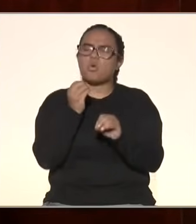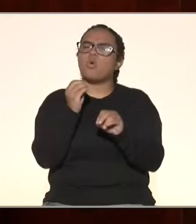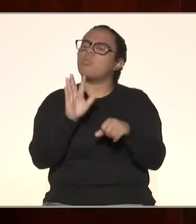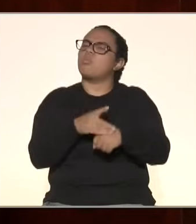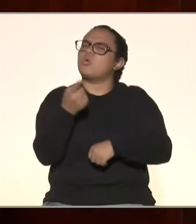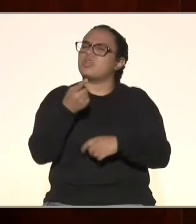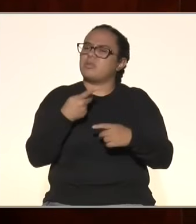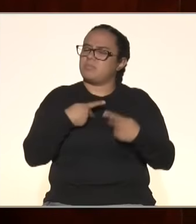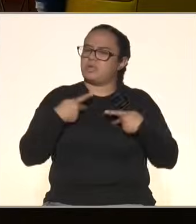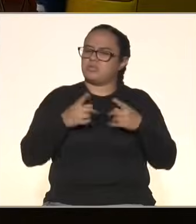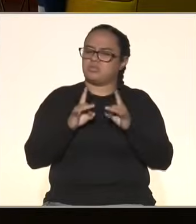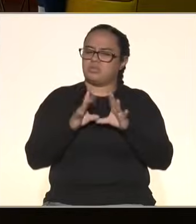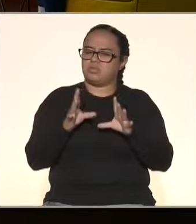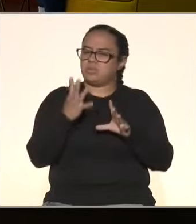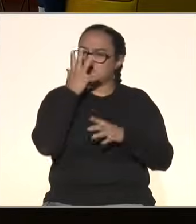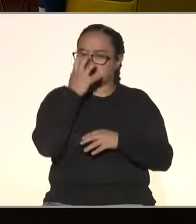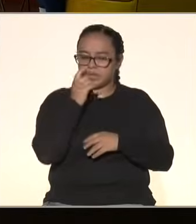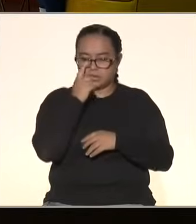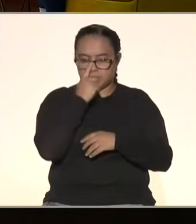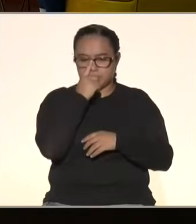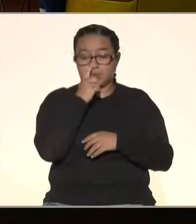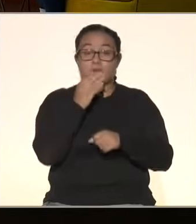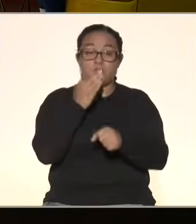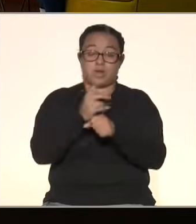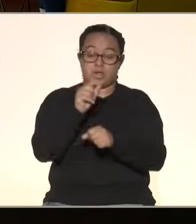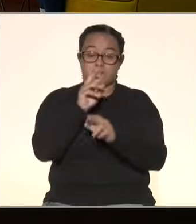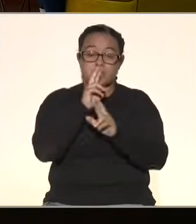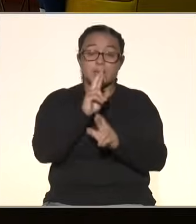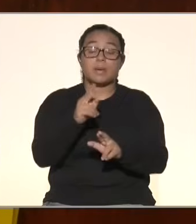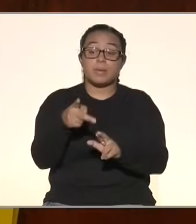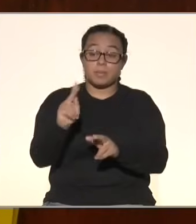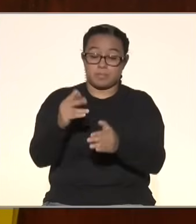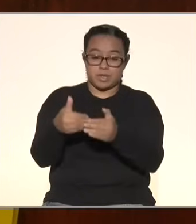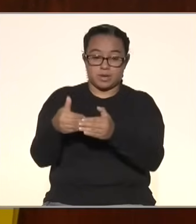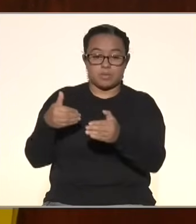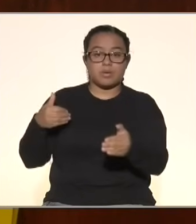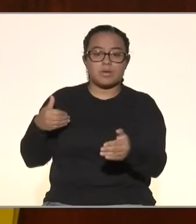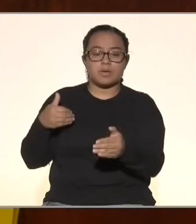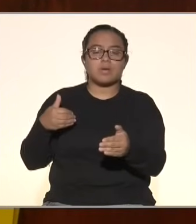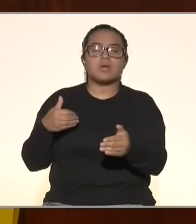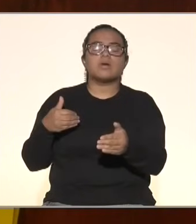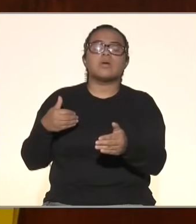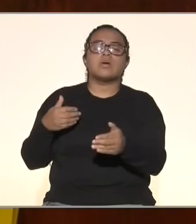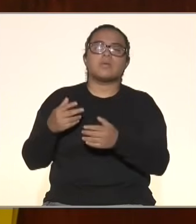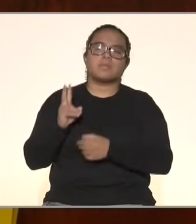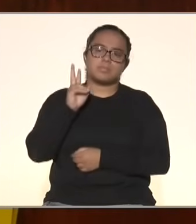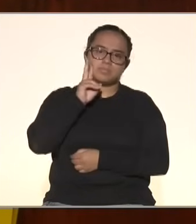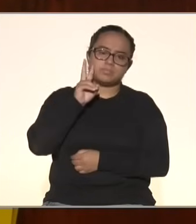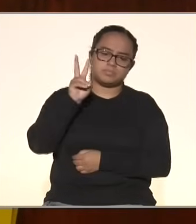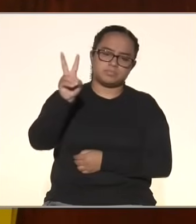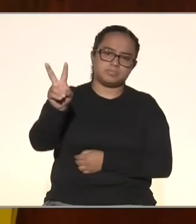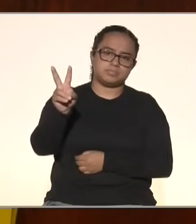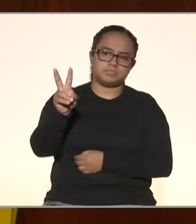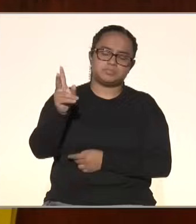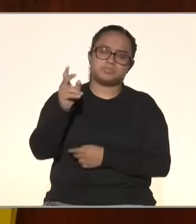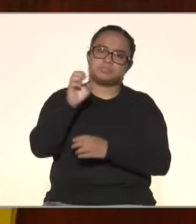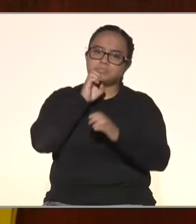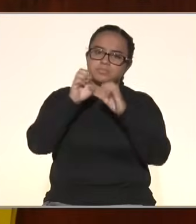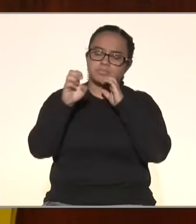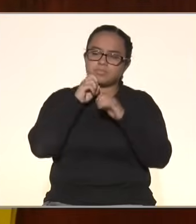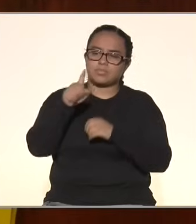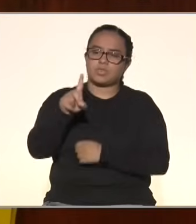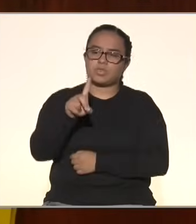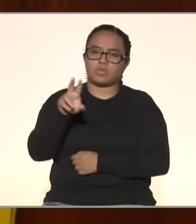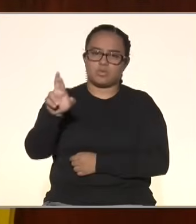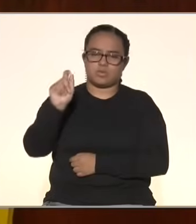sin algún motivo. Vamos ahorita, por supuesto, a responder, pero antes de que nos respondan, quiero que me acompañen a ver la siguiente entrevista con el